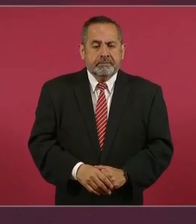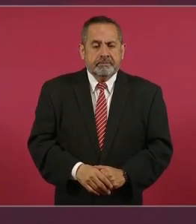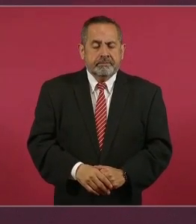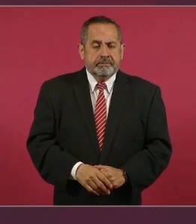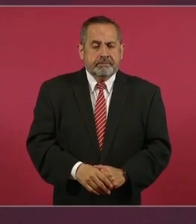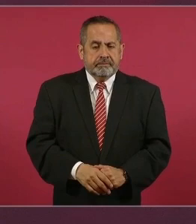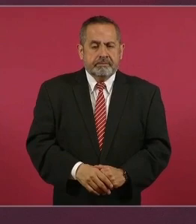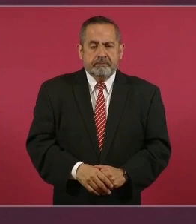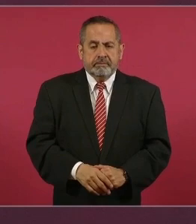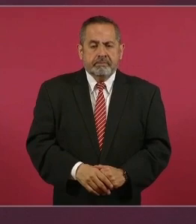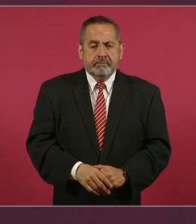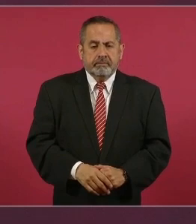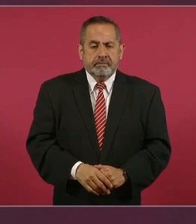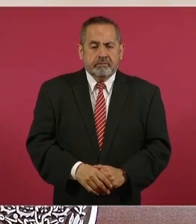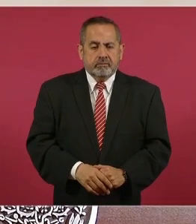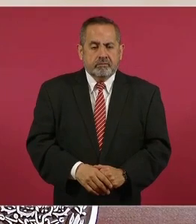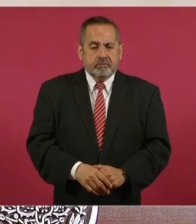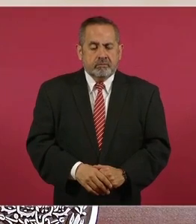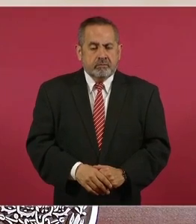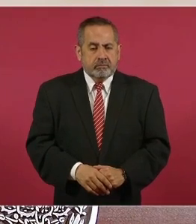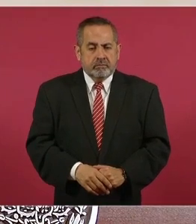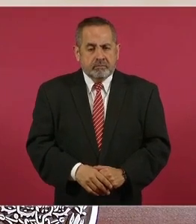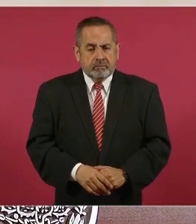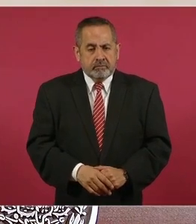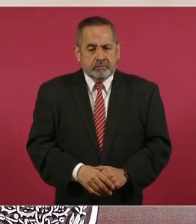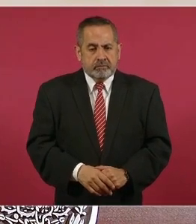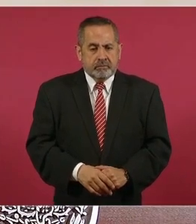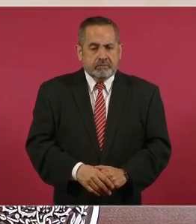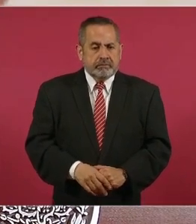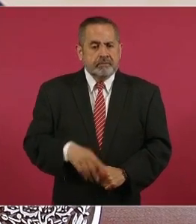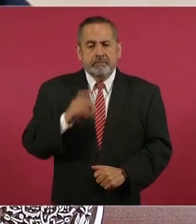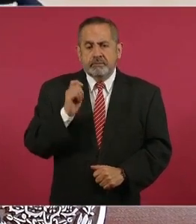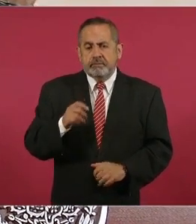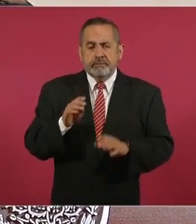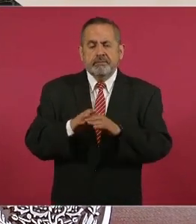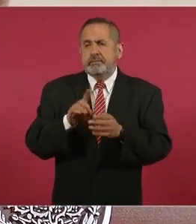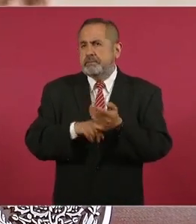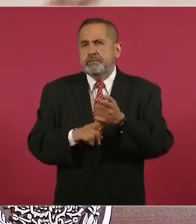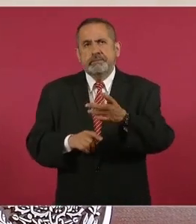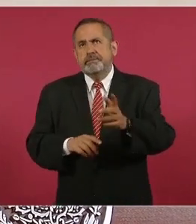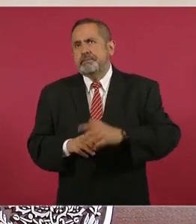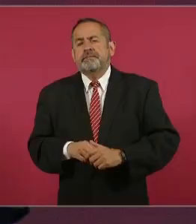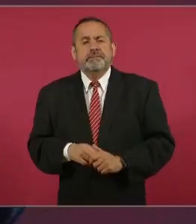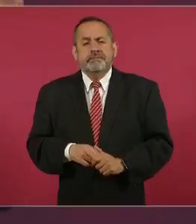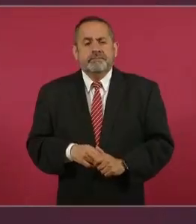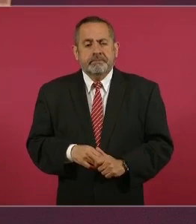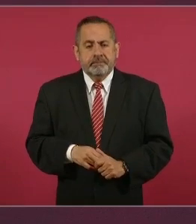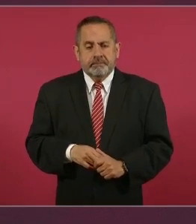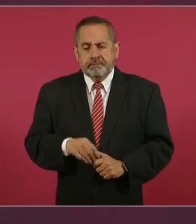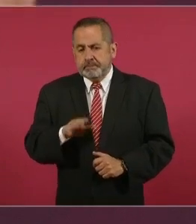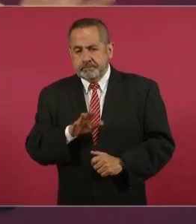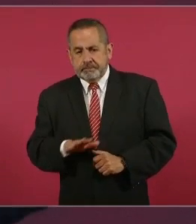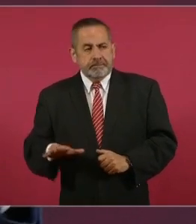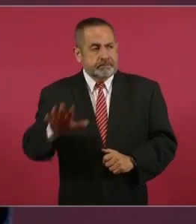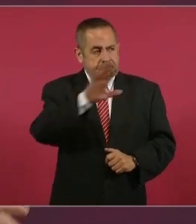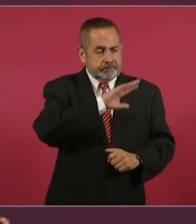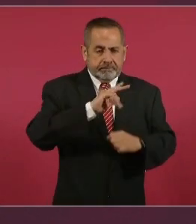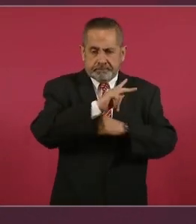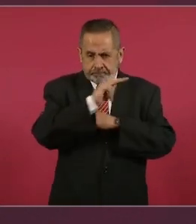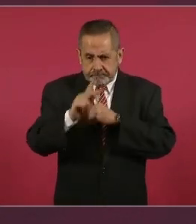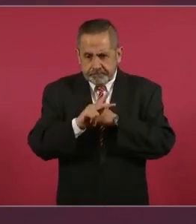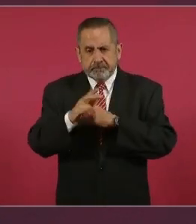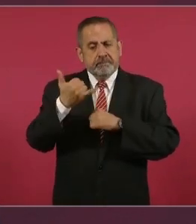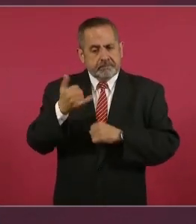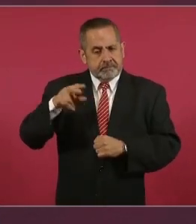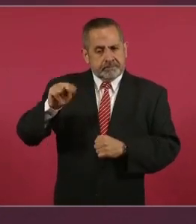Es un asunto también eso, que la gente del país y de Nuevo León lo